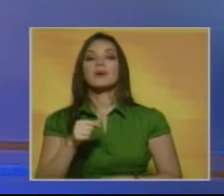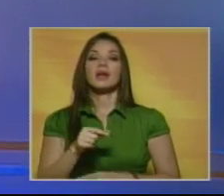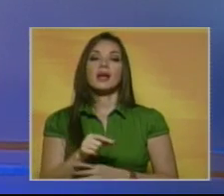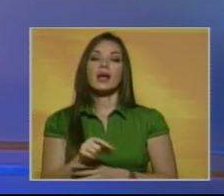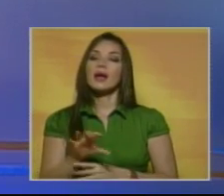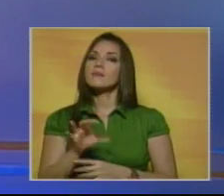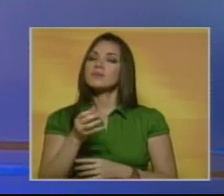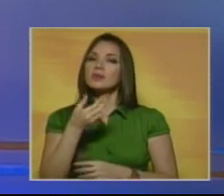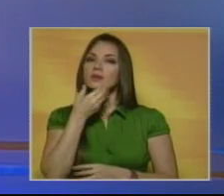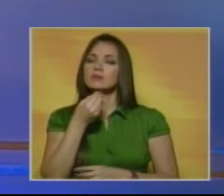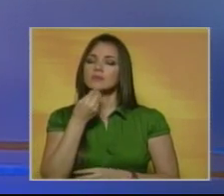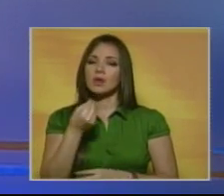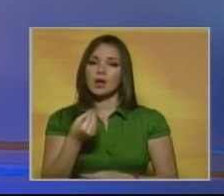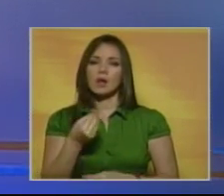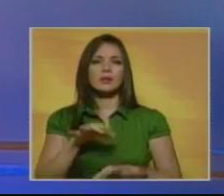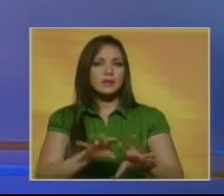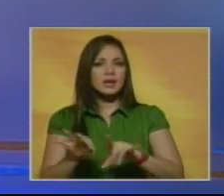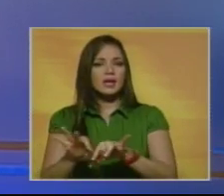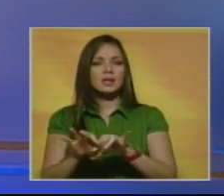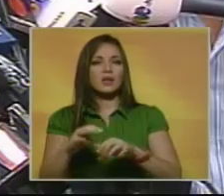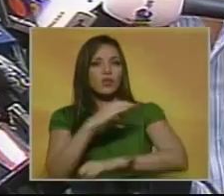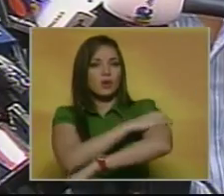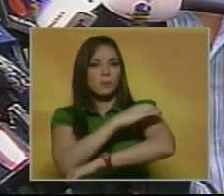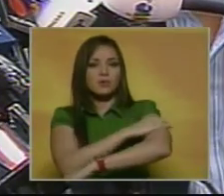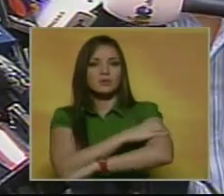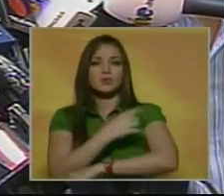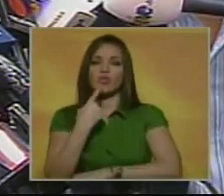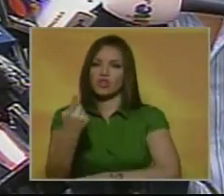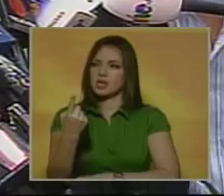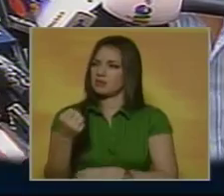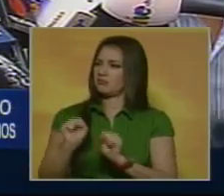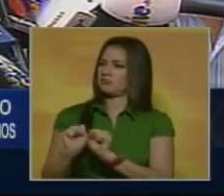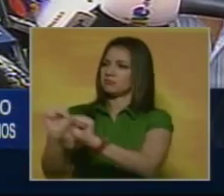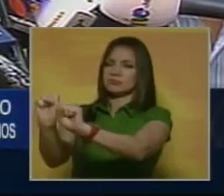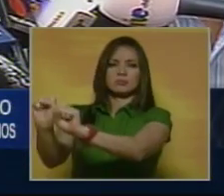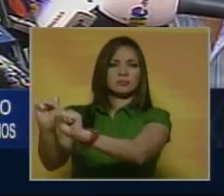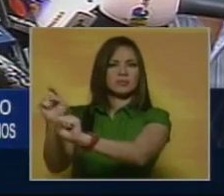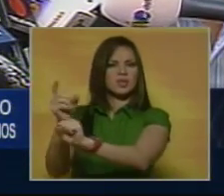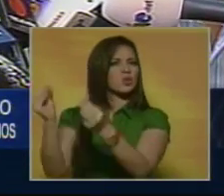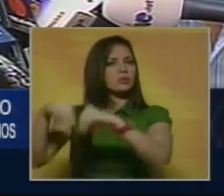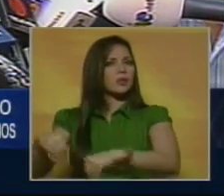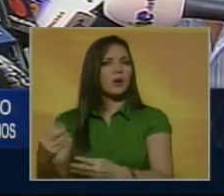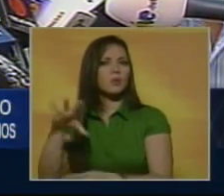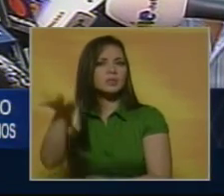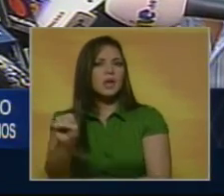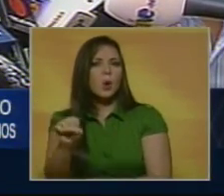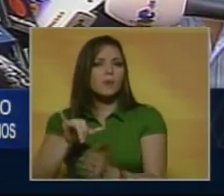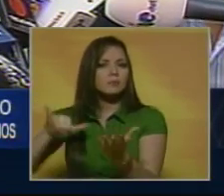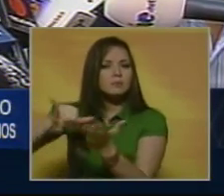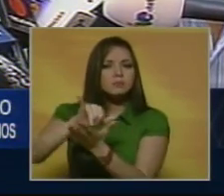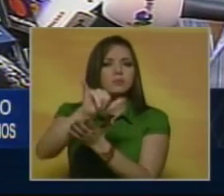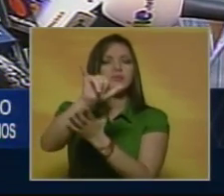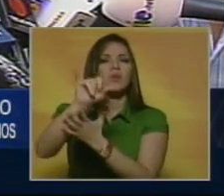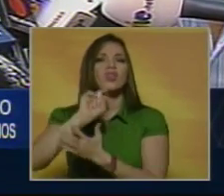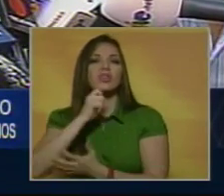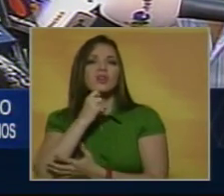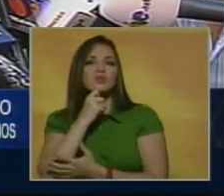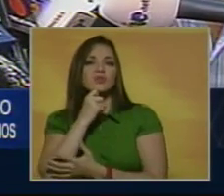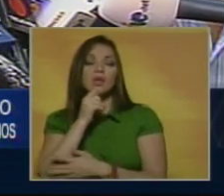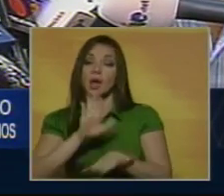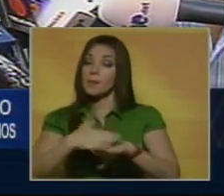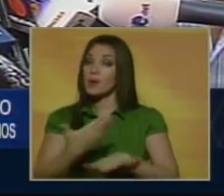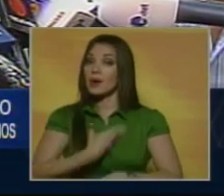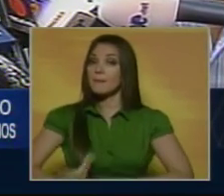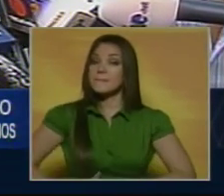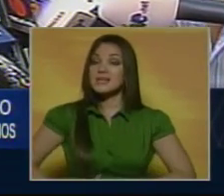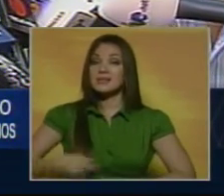Torrealba, rechazó la compra de aviones Sukhoi. Torrealba cuestionó si la adquisición de los 12 aviones Sukhoi, anunciada por el presidente Nicolás Maduro,